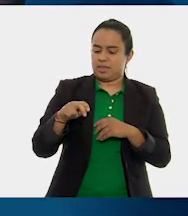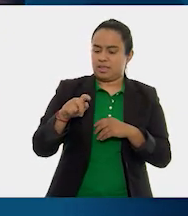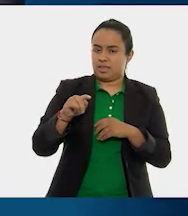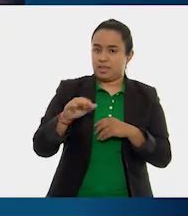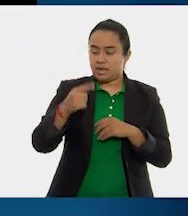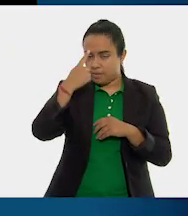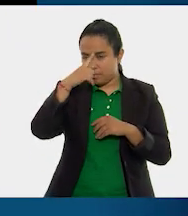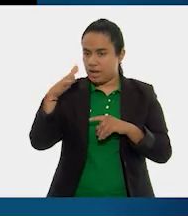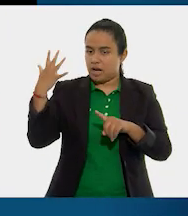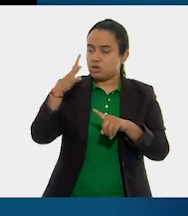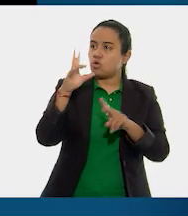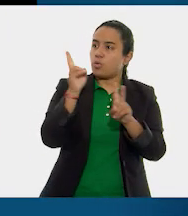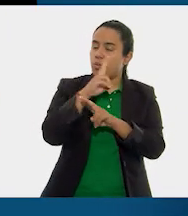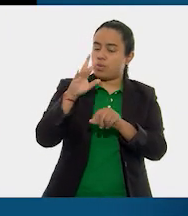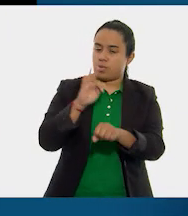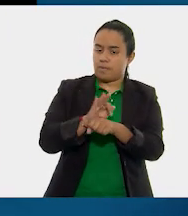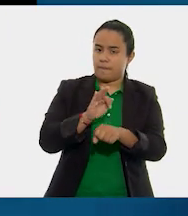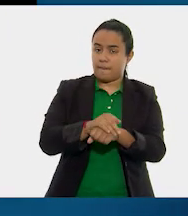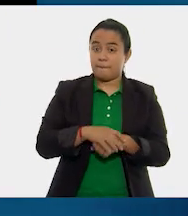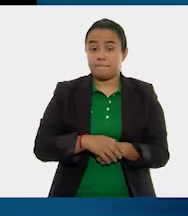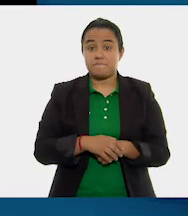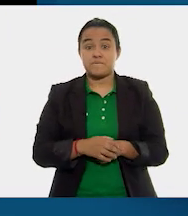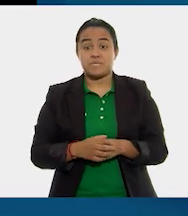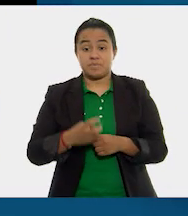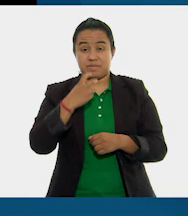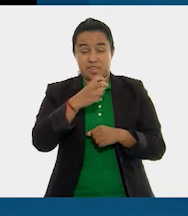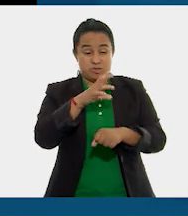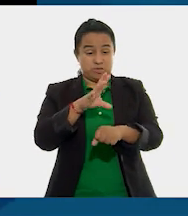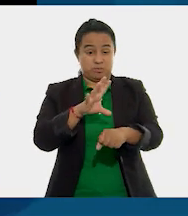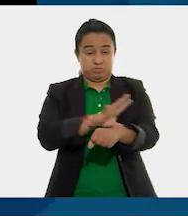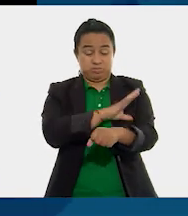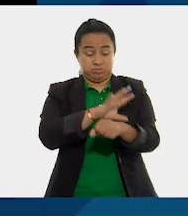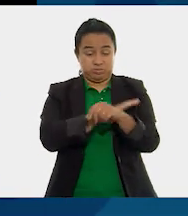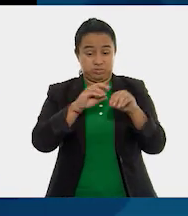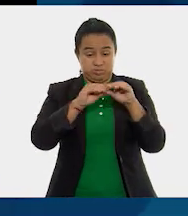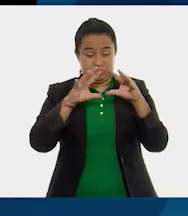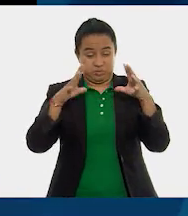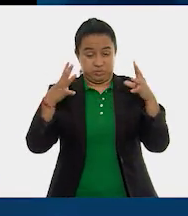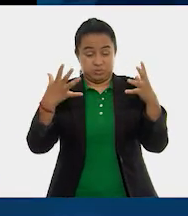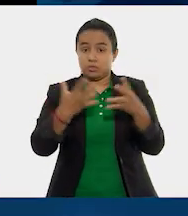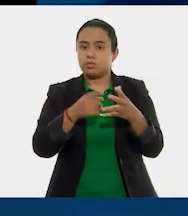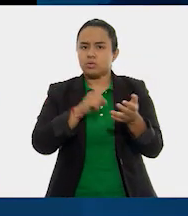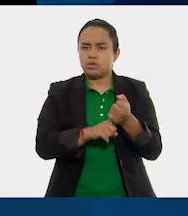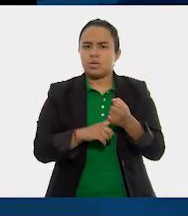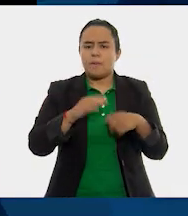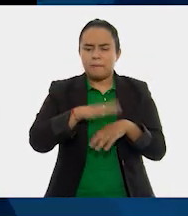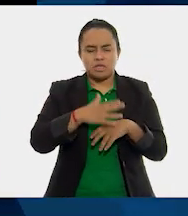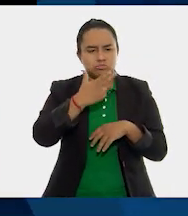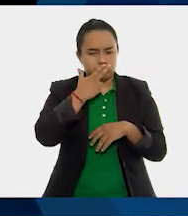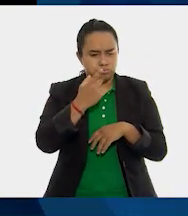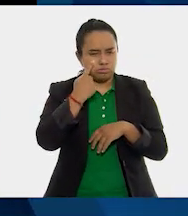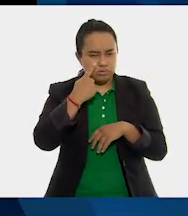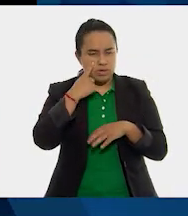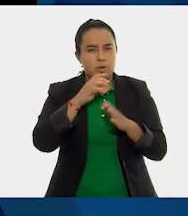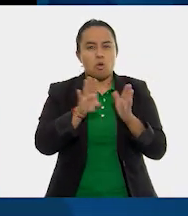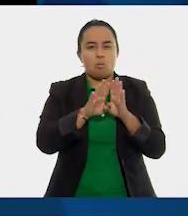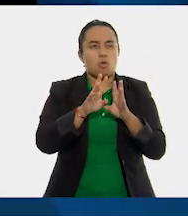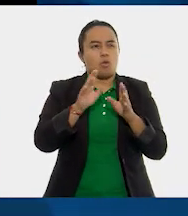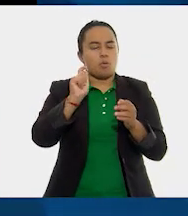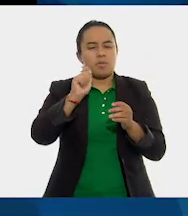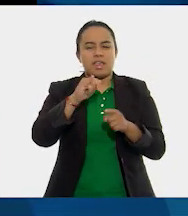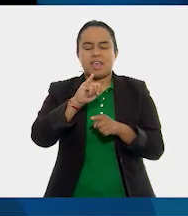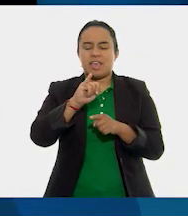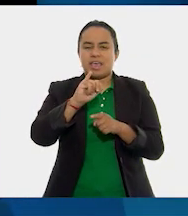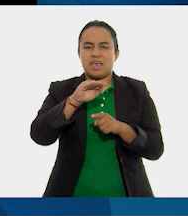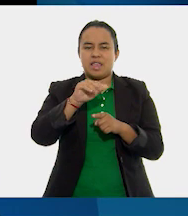solar. Tras esto, los campos electromagnéticos de la Tierra, que están funcionando constantemente como imanes,